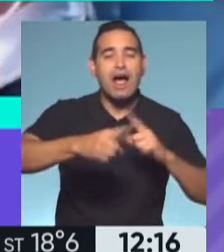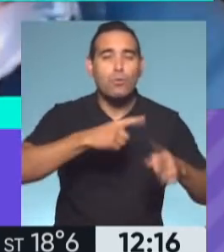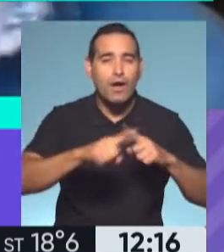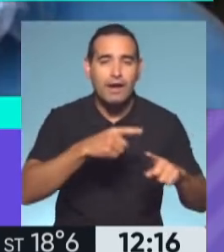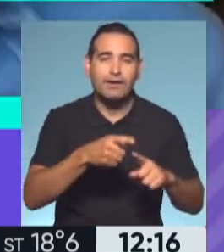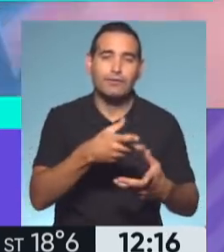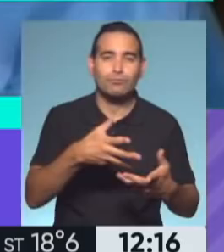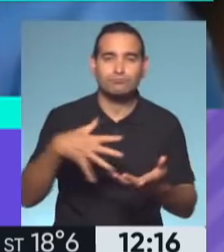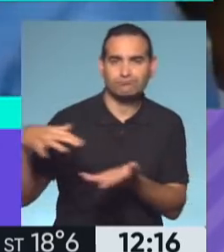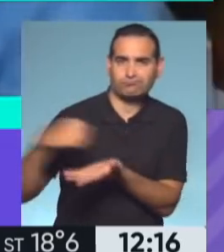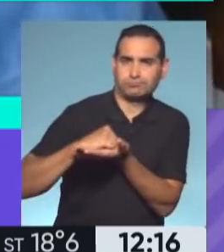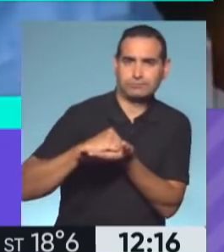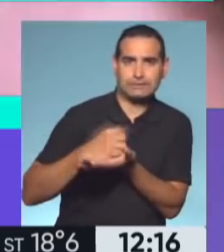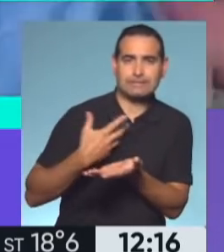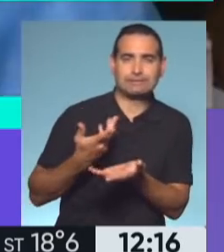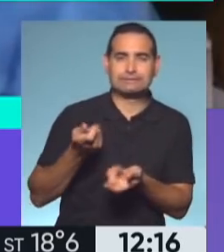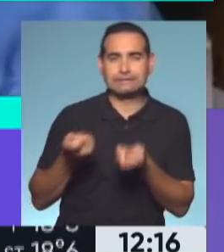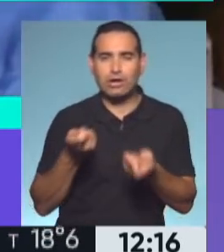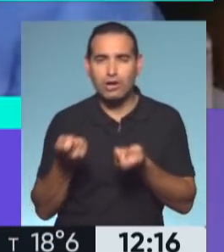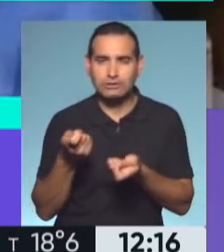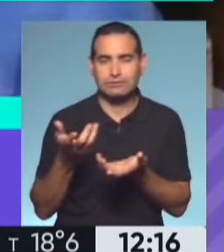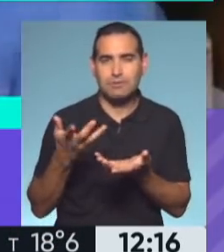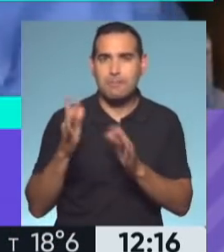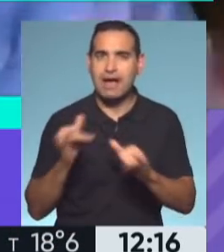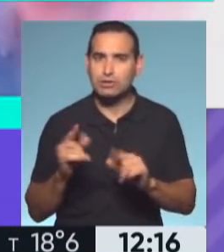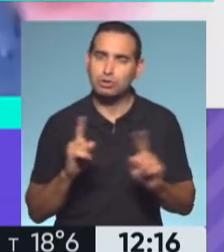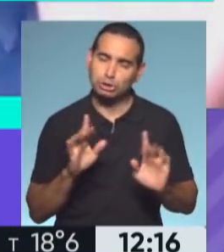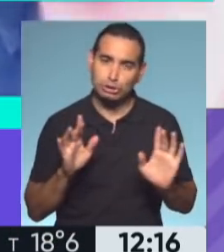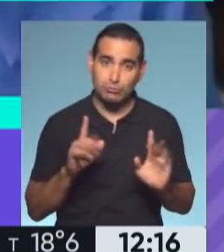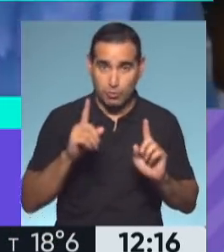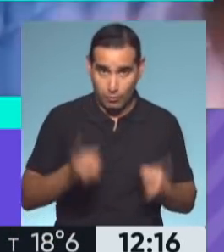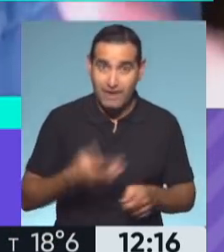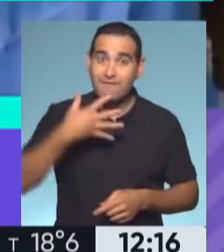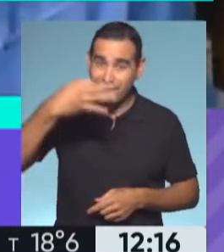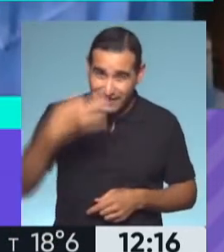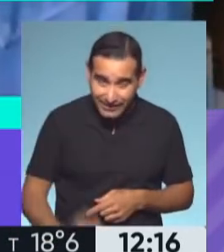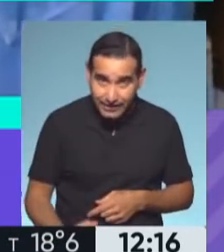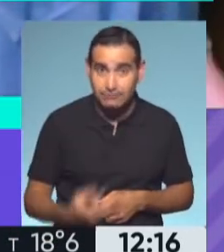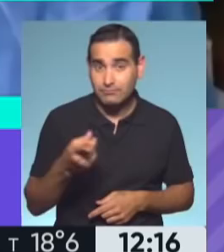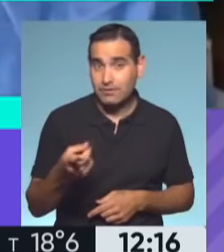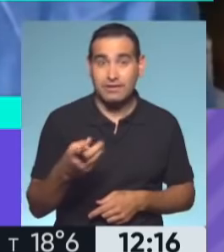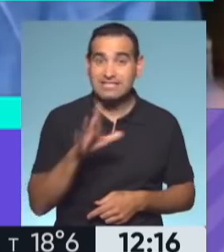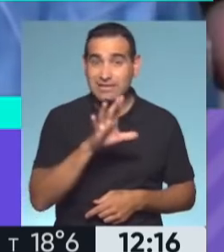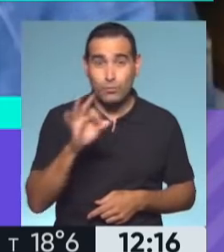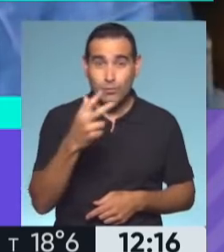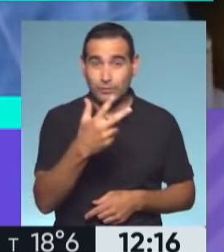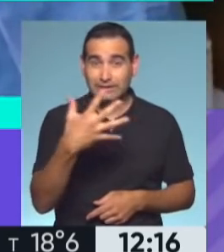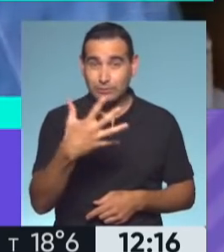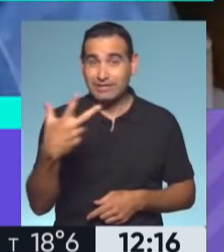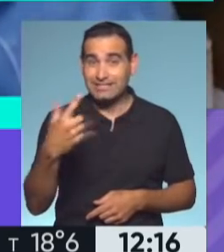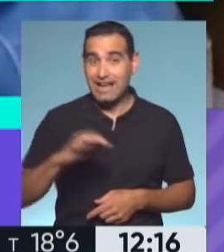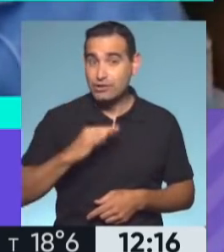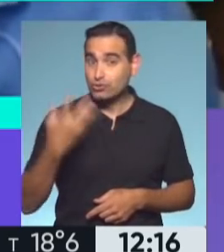el ocupante, que le ofreció tal cosa para llegar a una paz, etcétera. Pero en la verdad fáctica, hace más de 53 años Israel